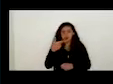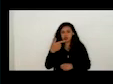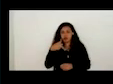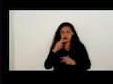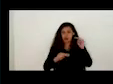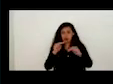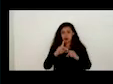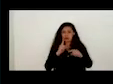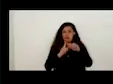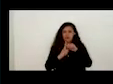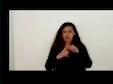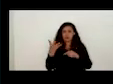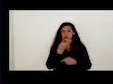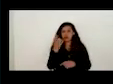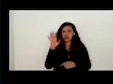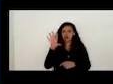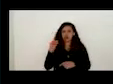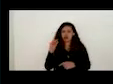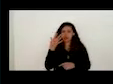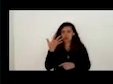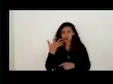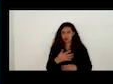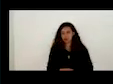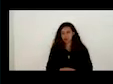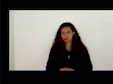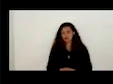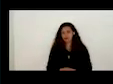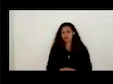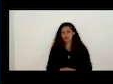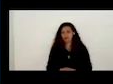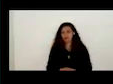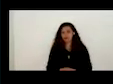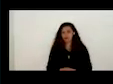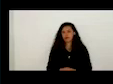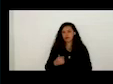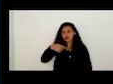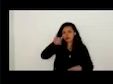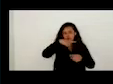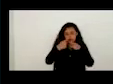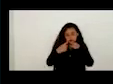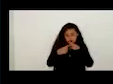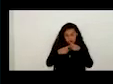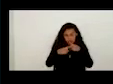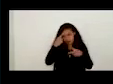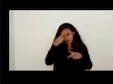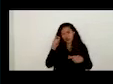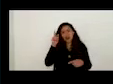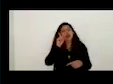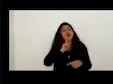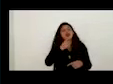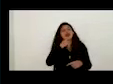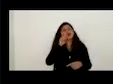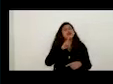más 495. Actualmente aquí, si ustedes calculan, por ejemplo, para una niña de